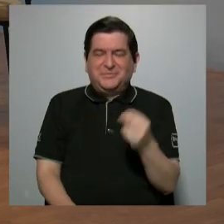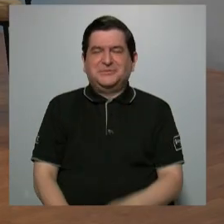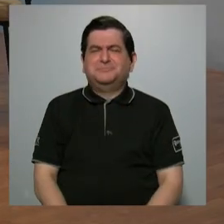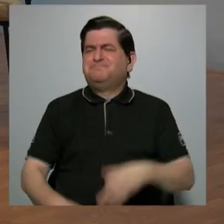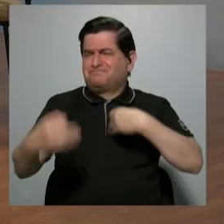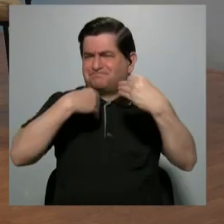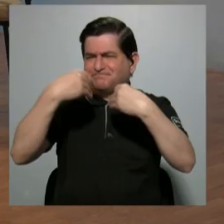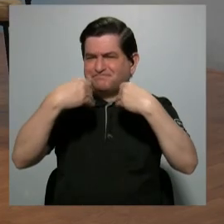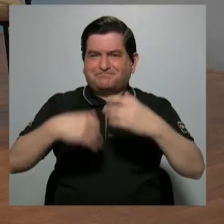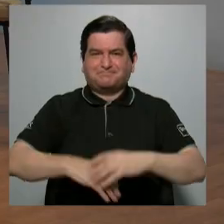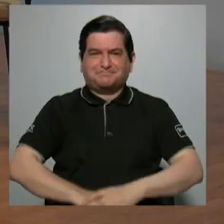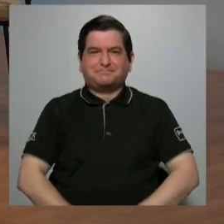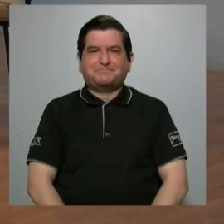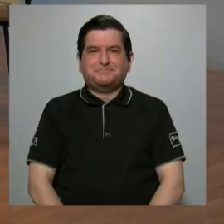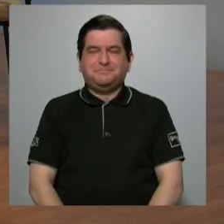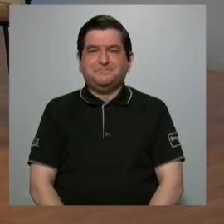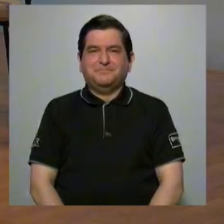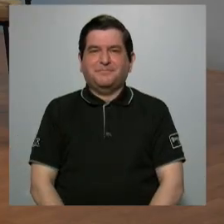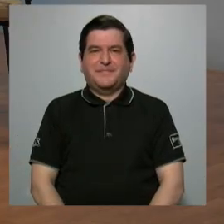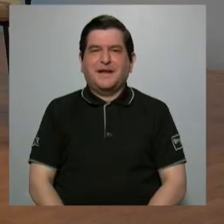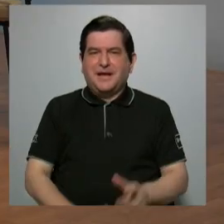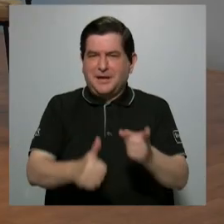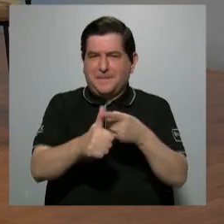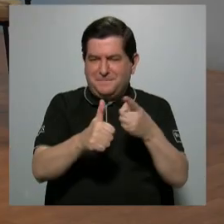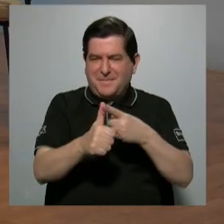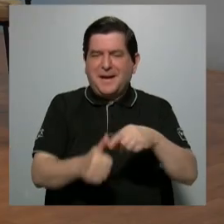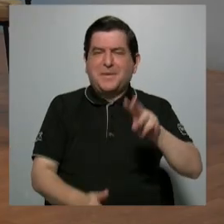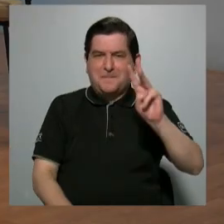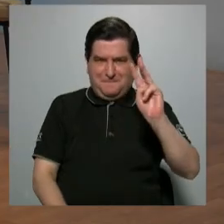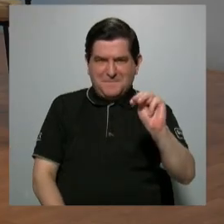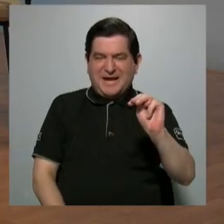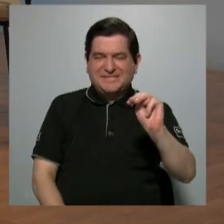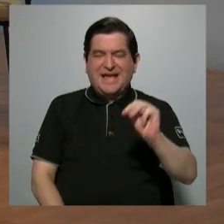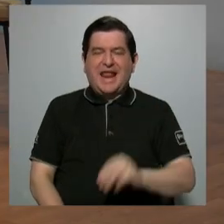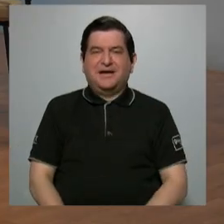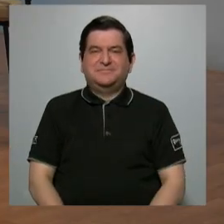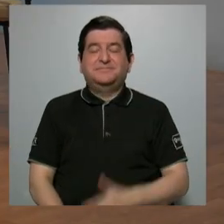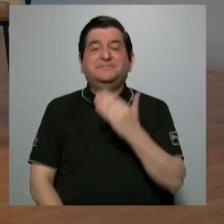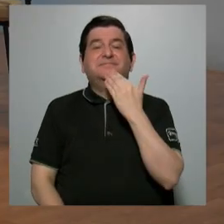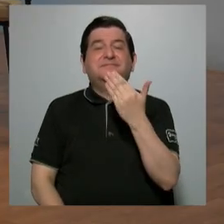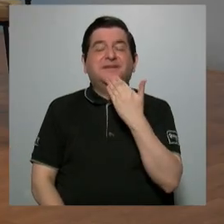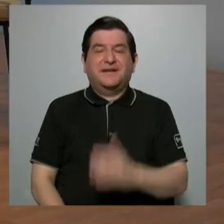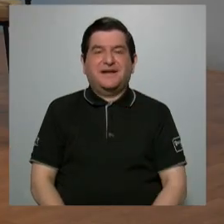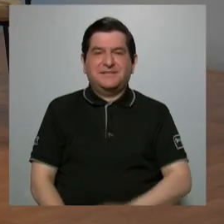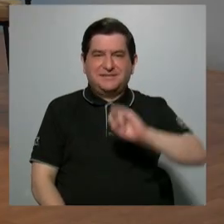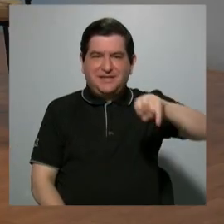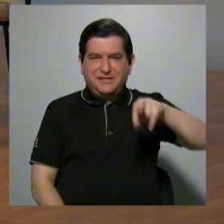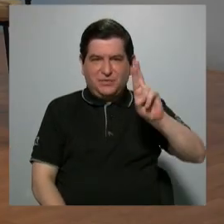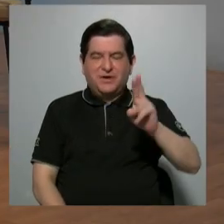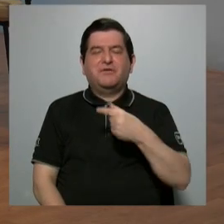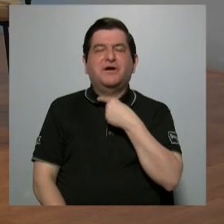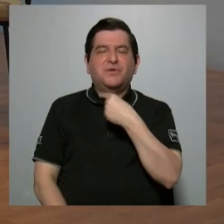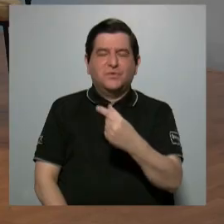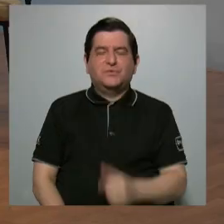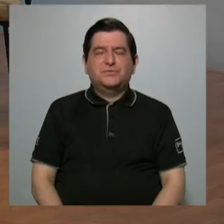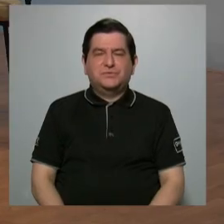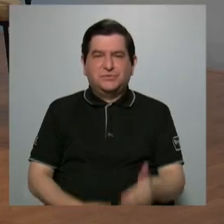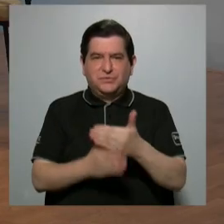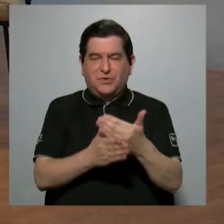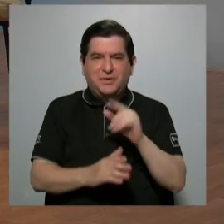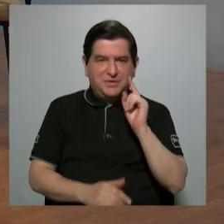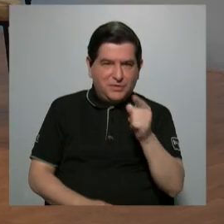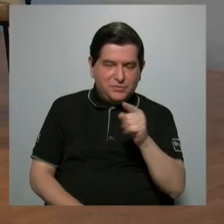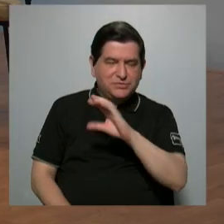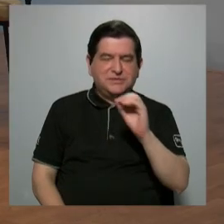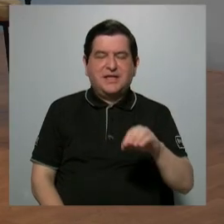Cuéntenos, por favor. Y tal vez Marcela, si quiere empezar. Gracias, don Juan. Un gran placer estar aquí compartiendo con usted y con Eduardo y con